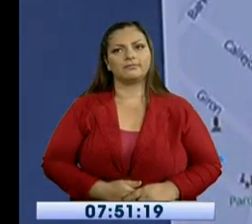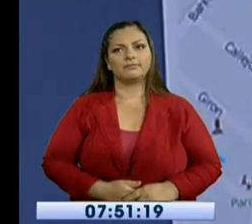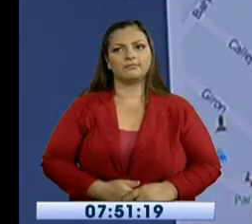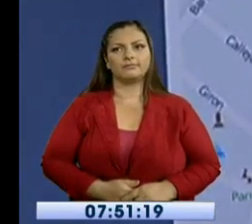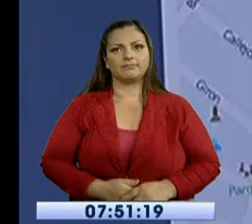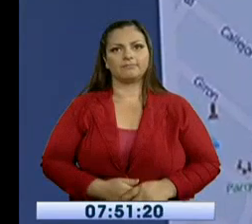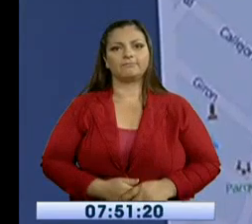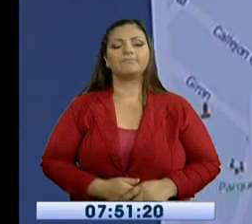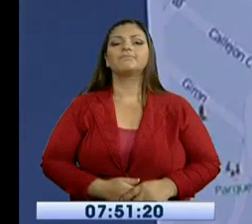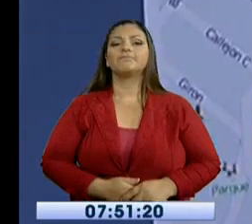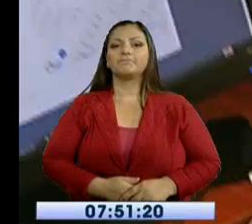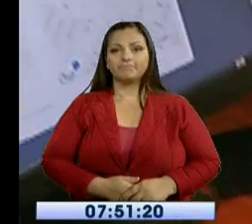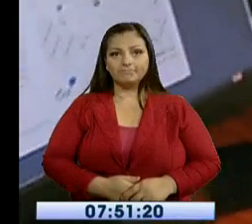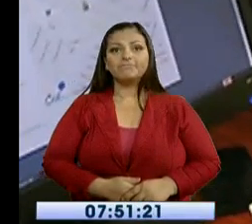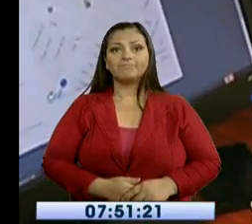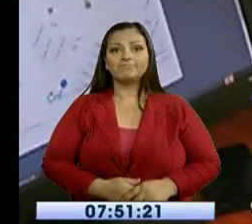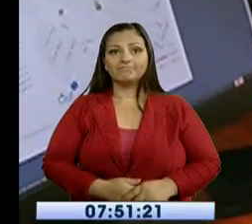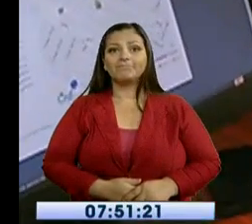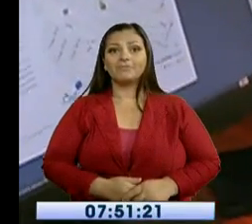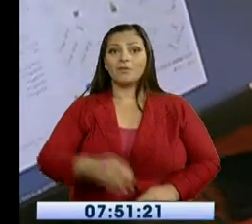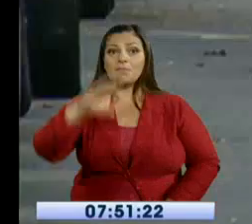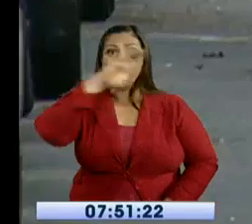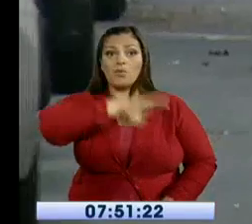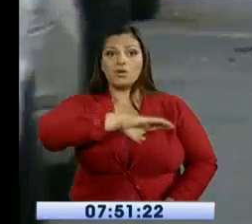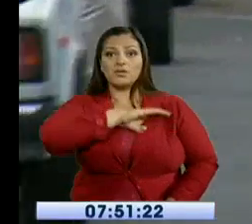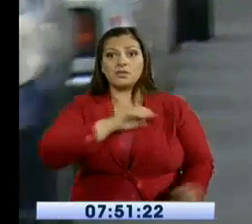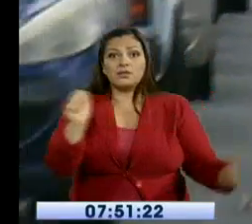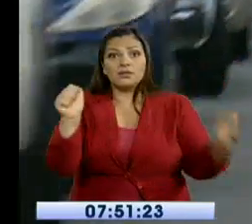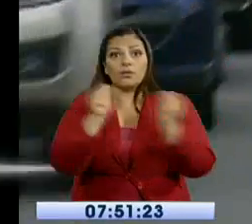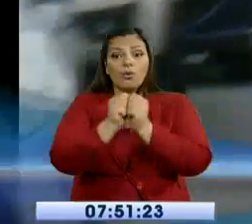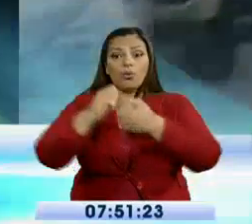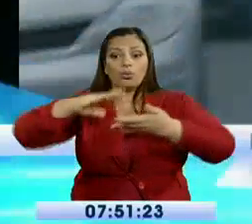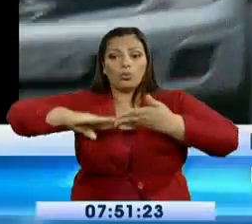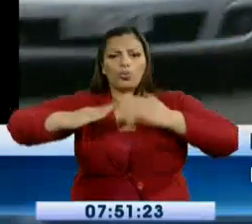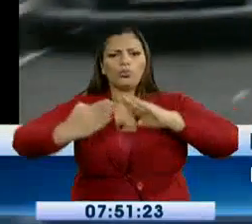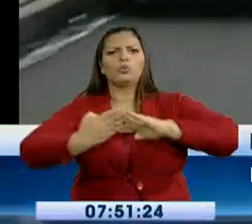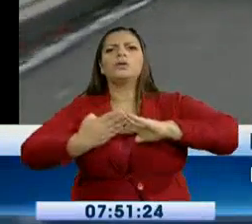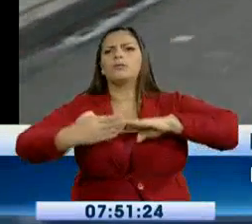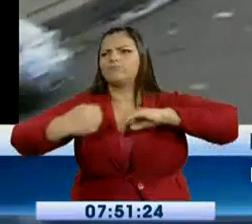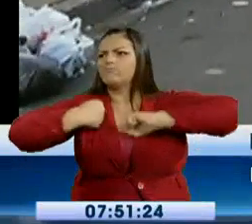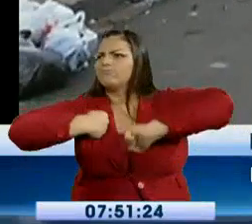Y es que sin duda la unión de la policía y la comunidad hacen más